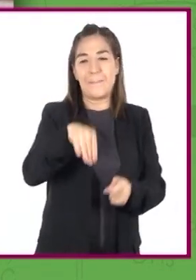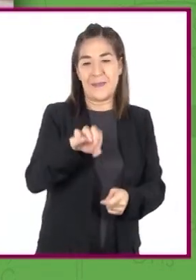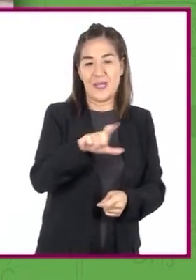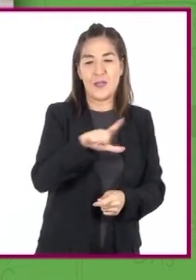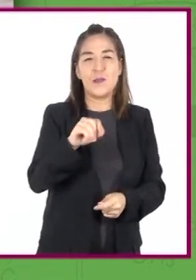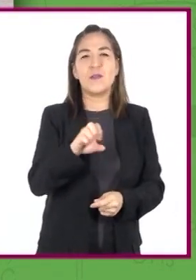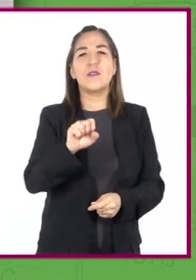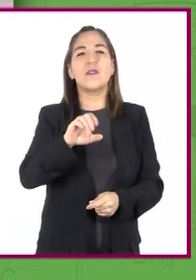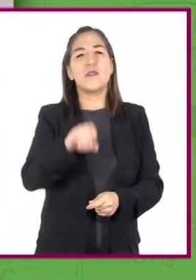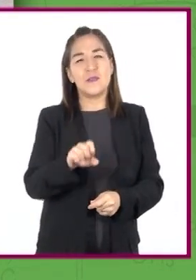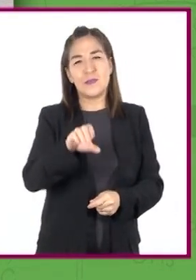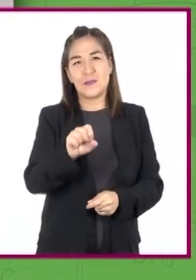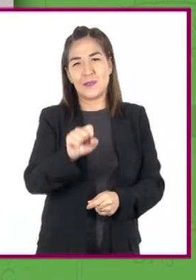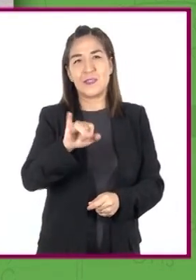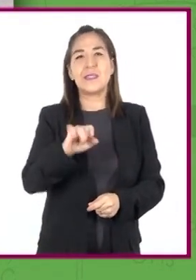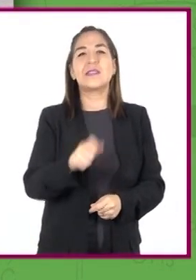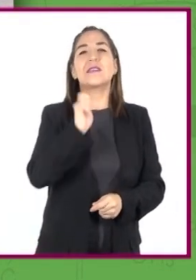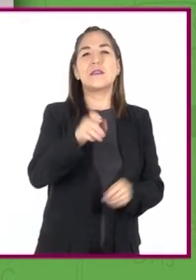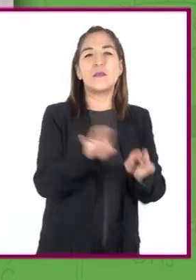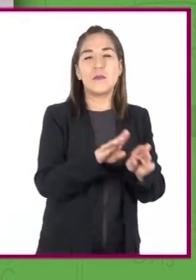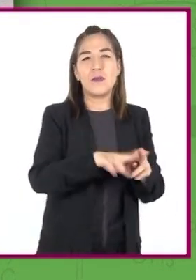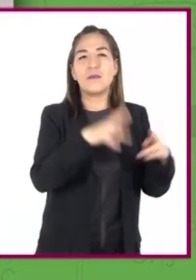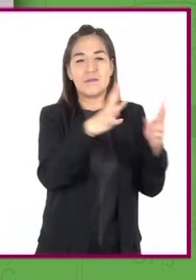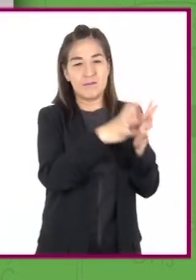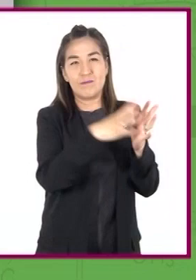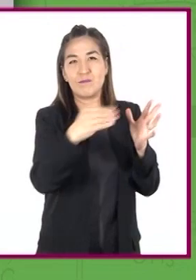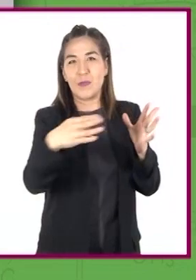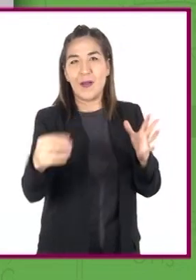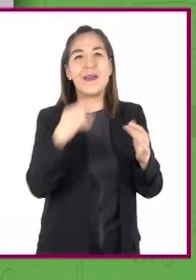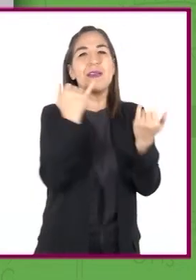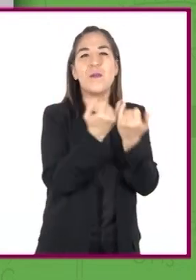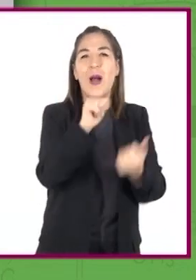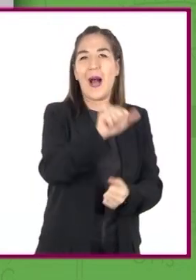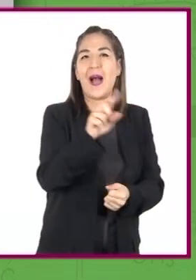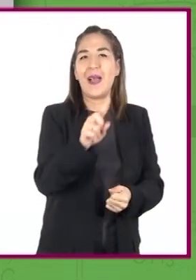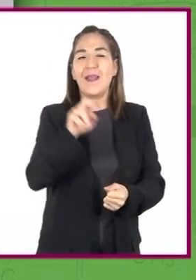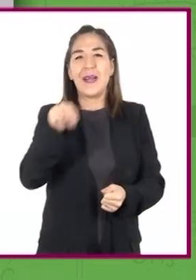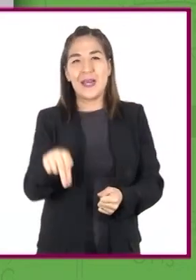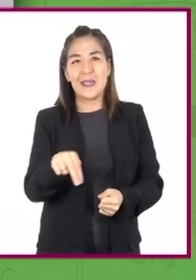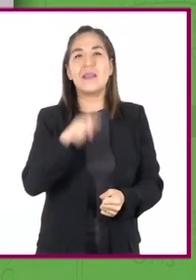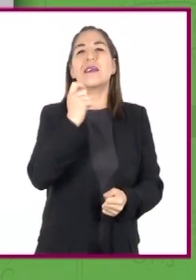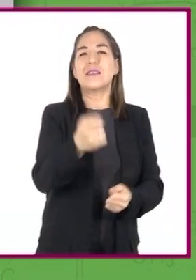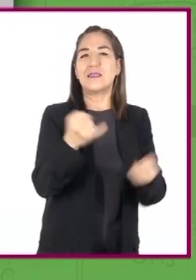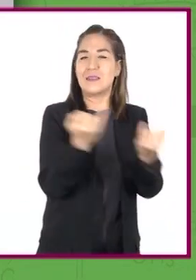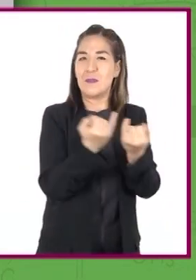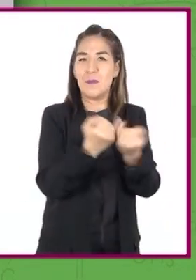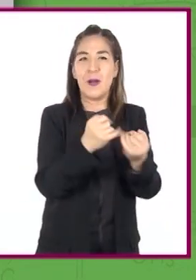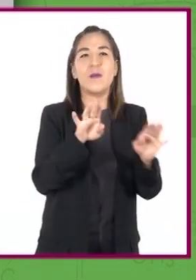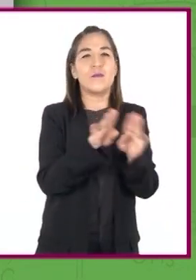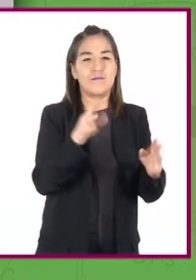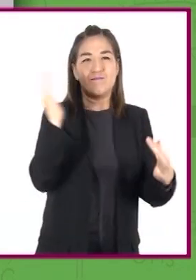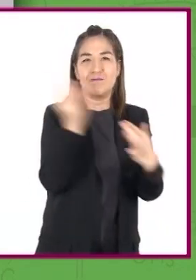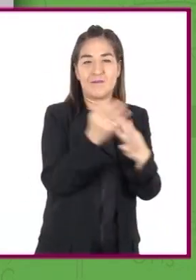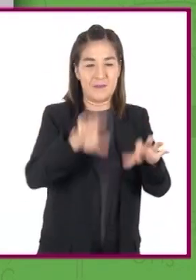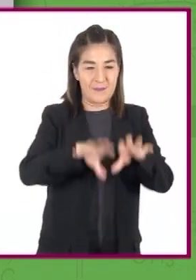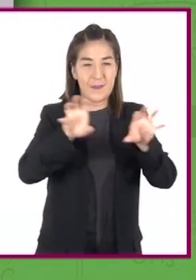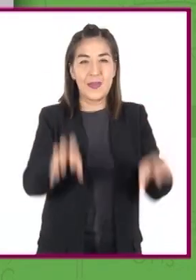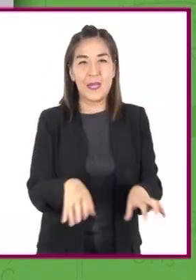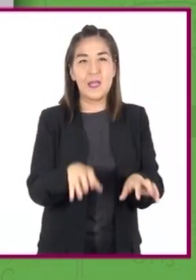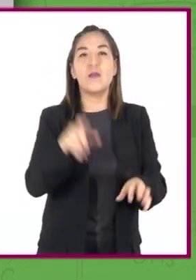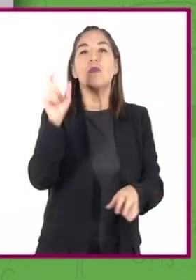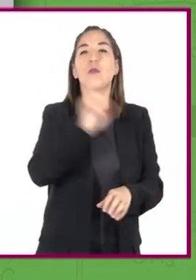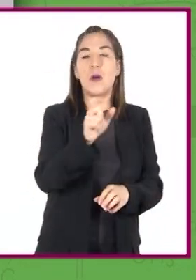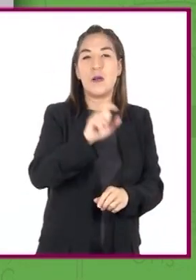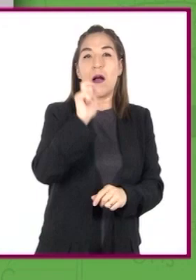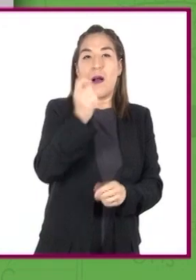meiosis, las células diploides replican su ADN, seguido de 2 rondas de división celular, con la que se